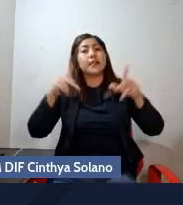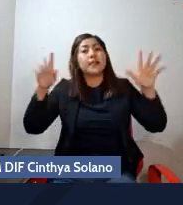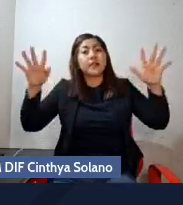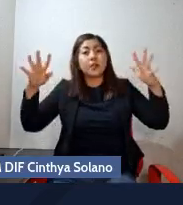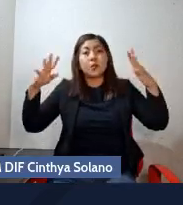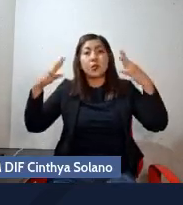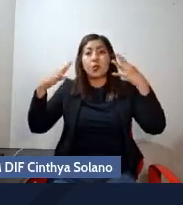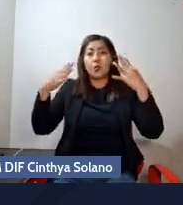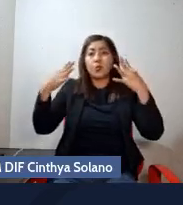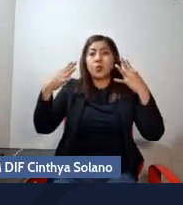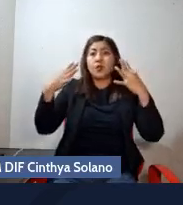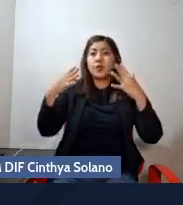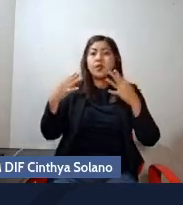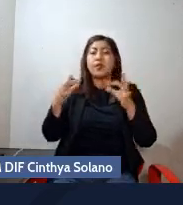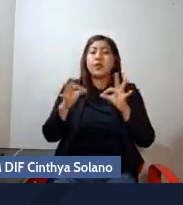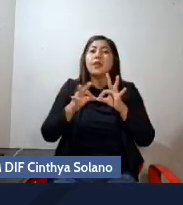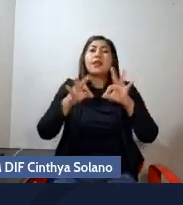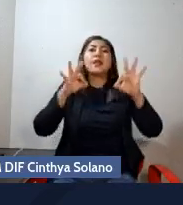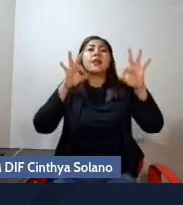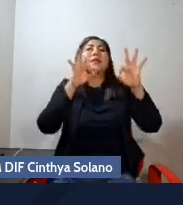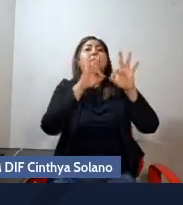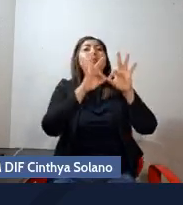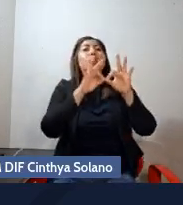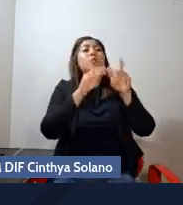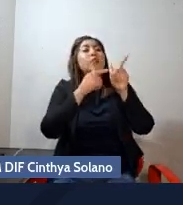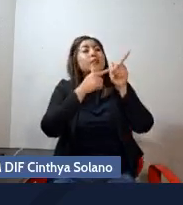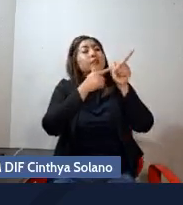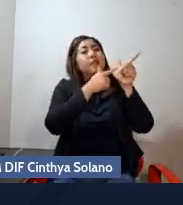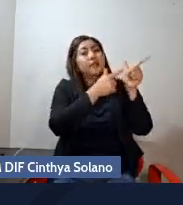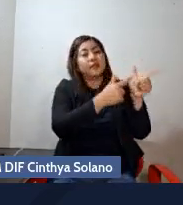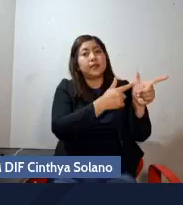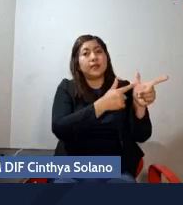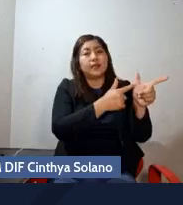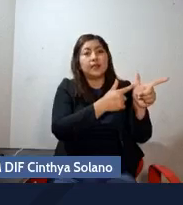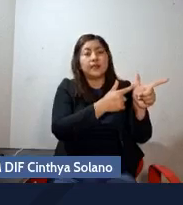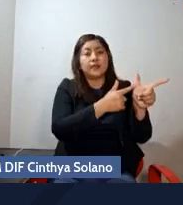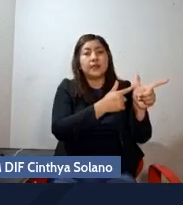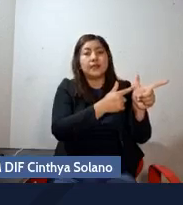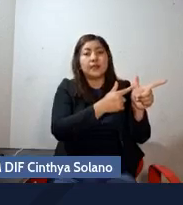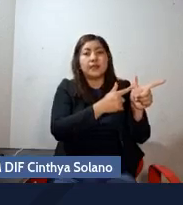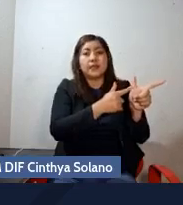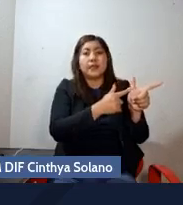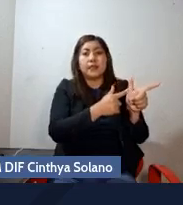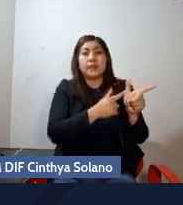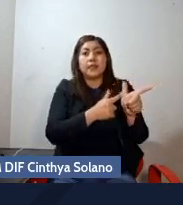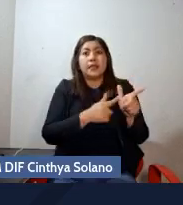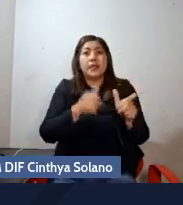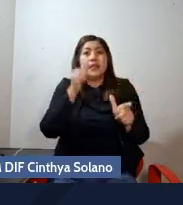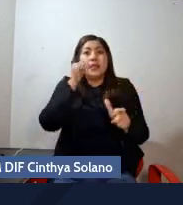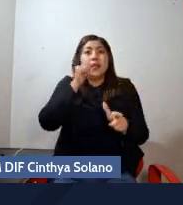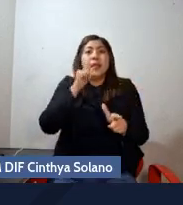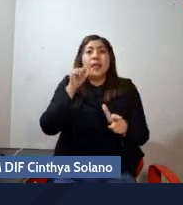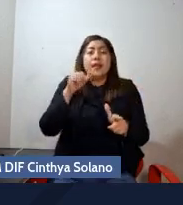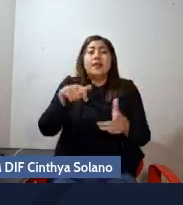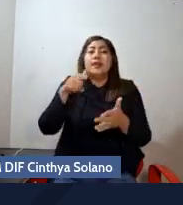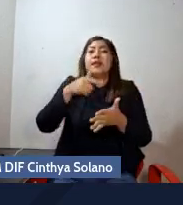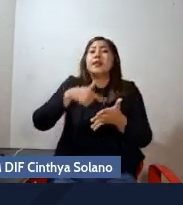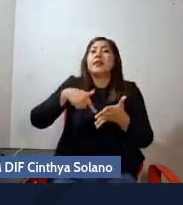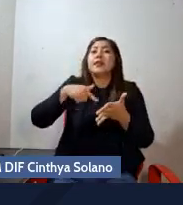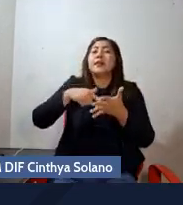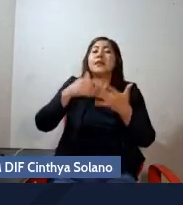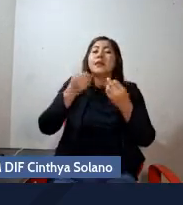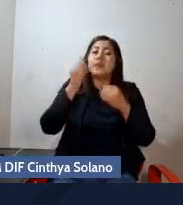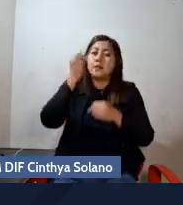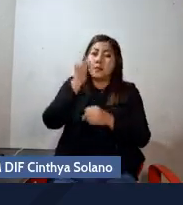seguir, ¿no?, que este espacio siga promoviendo información tan importante para la ciudadanía. Bueno, pues gracias